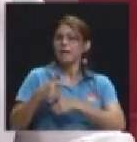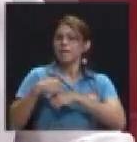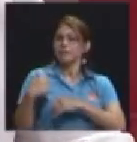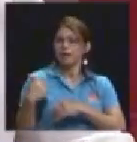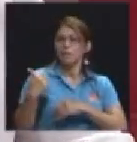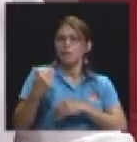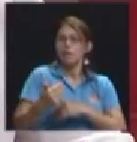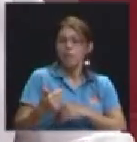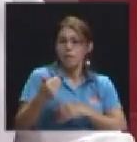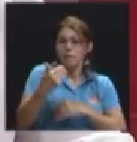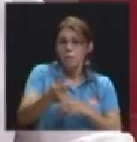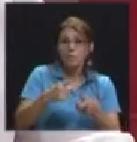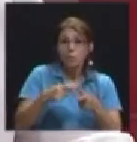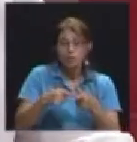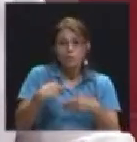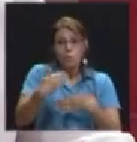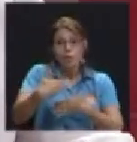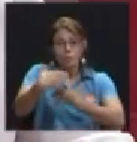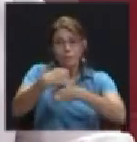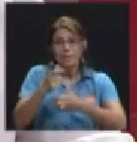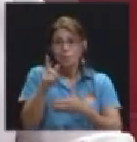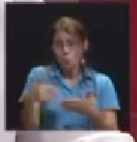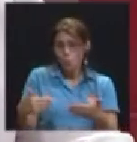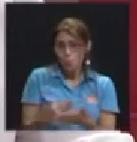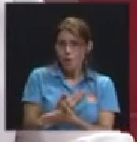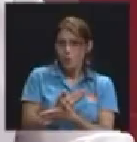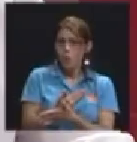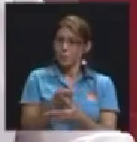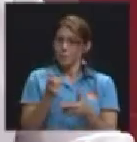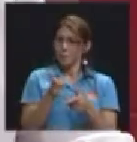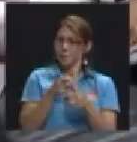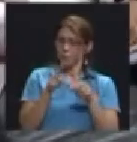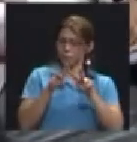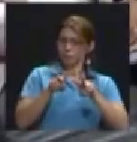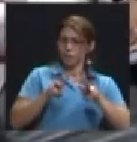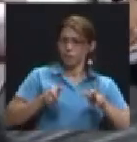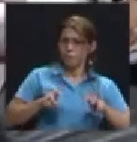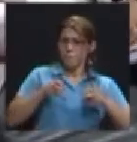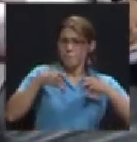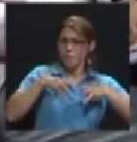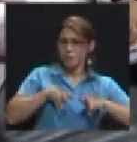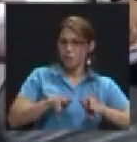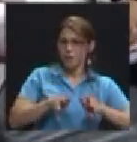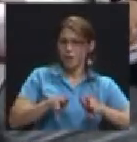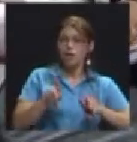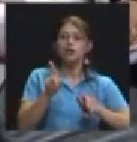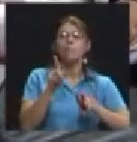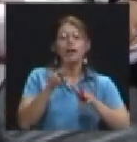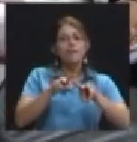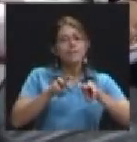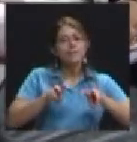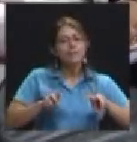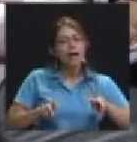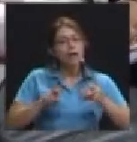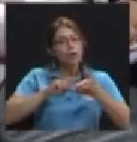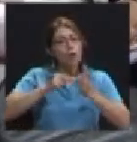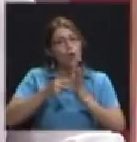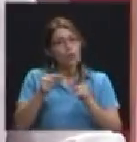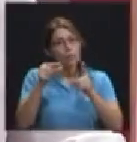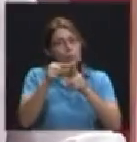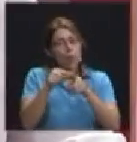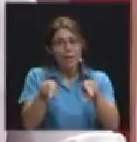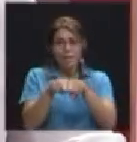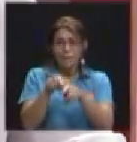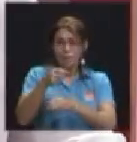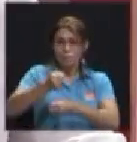revisión metodológica para mejorar no solamente el punto de vista conceptual, sino también operativo, para hacer una mejor captación